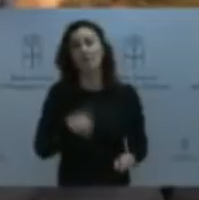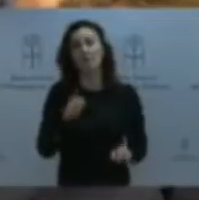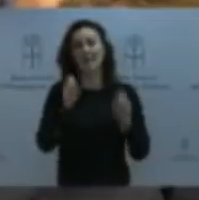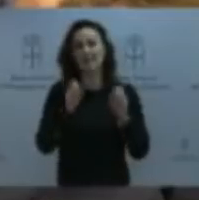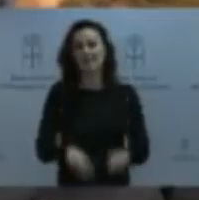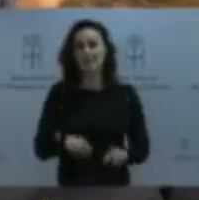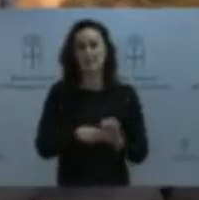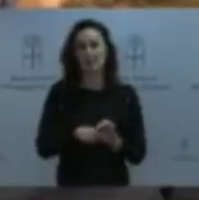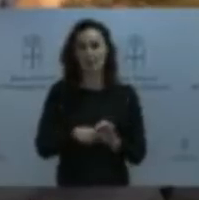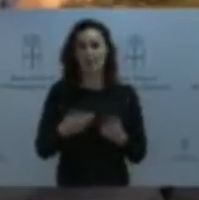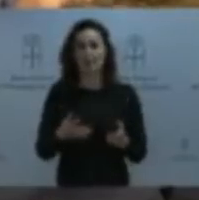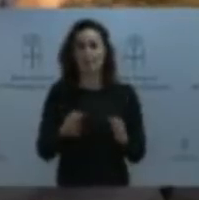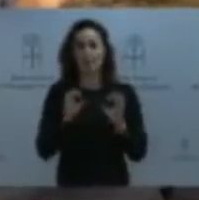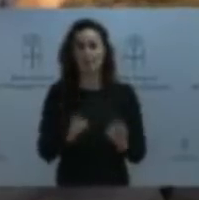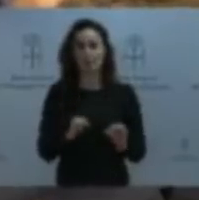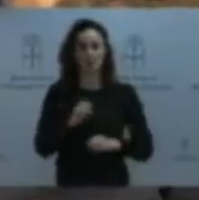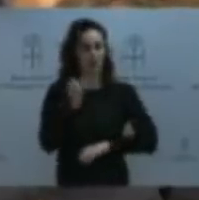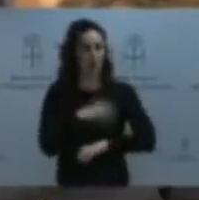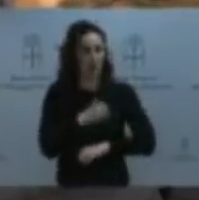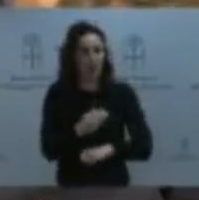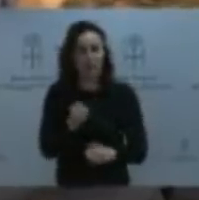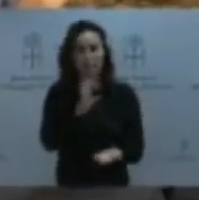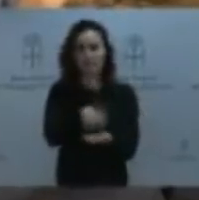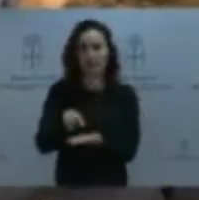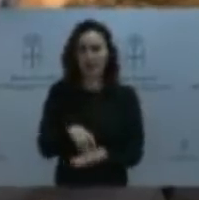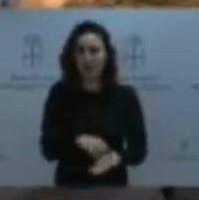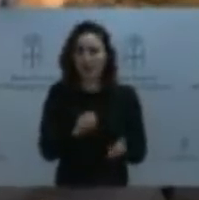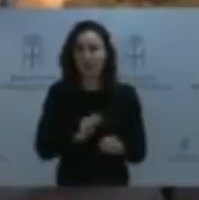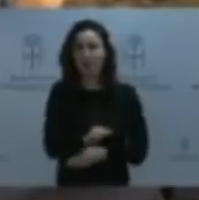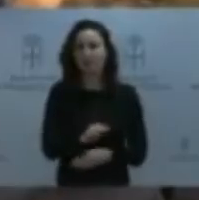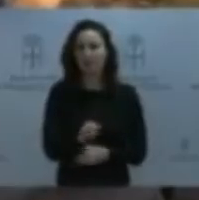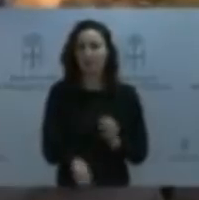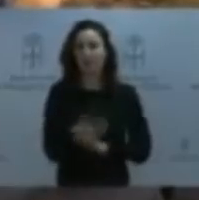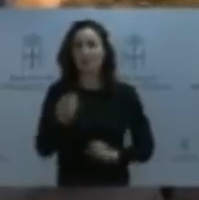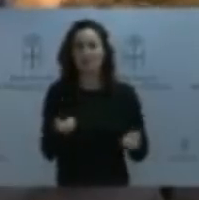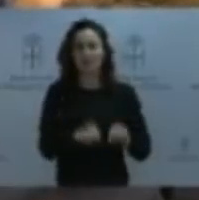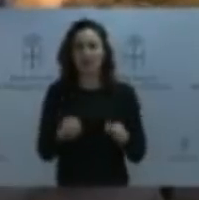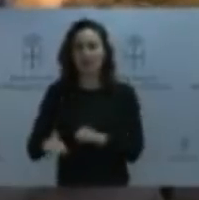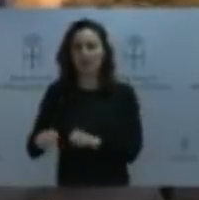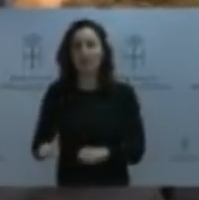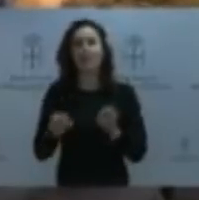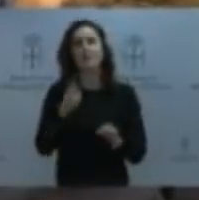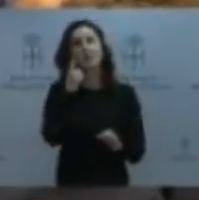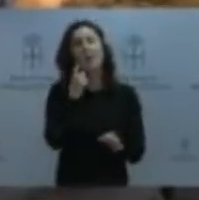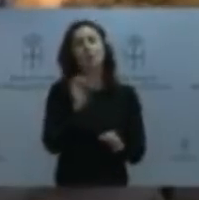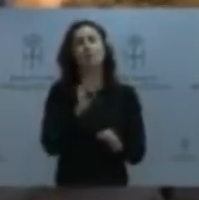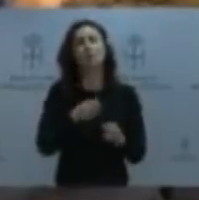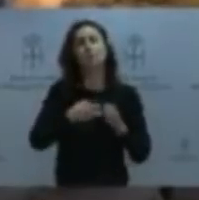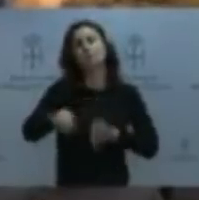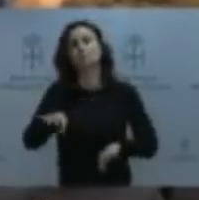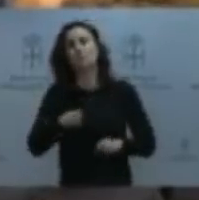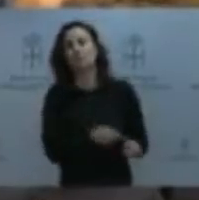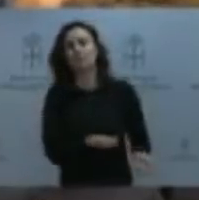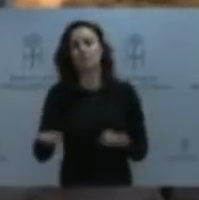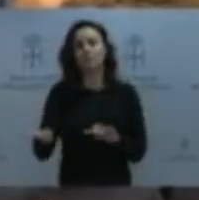ahorradores e inversiones productivas. Cerrar sucursales o deslocalizar servicios, como los prestados por el Contact Center, es un paso más en la